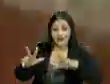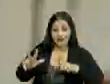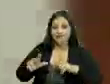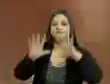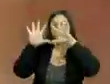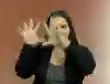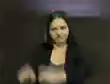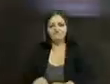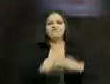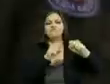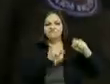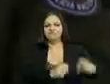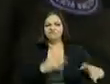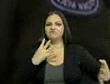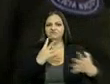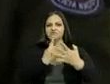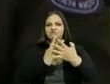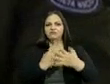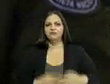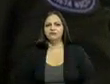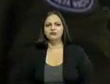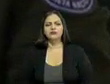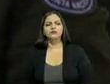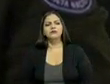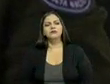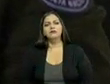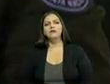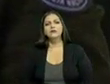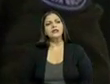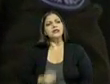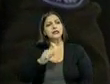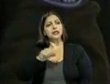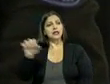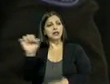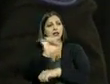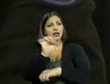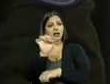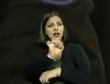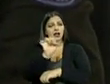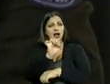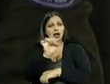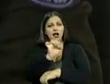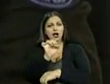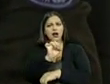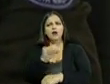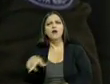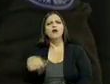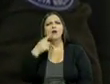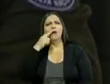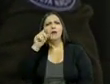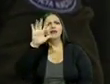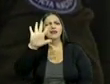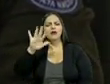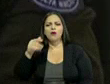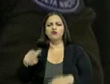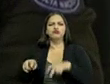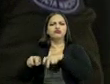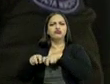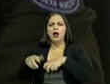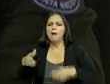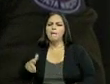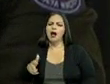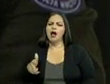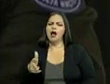en el robo. Encontramos el vehículo Sportage en el cual habían estado circulando, en el cual huyeron en primera instancia.